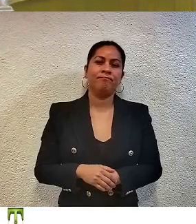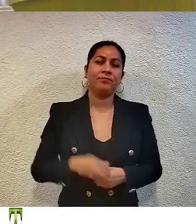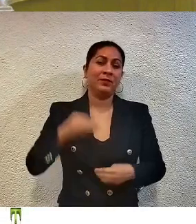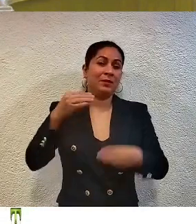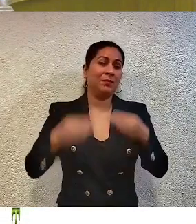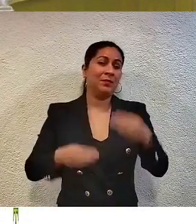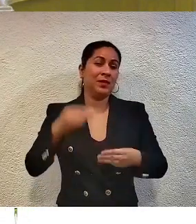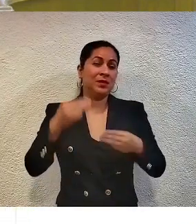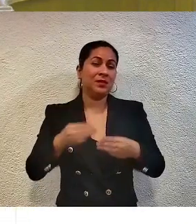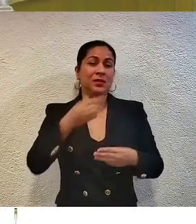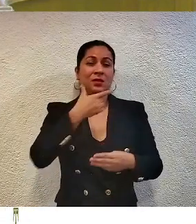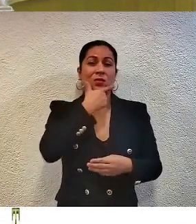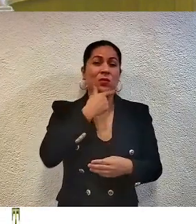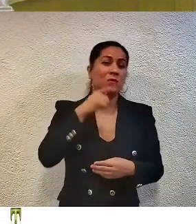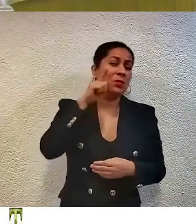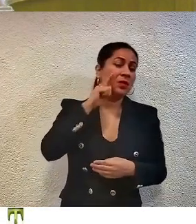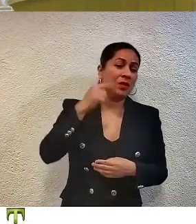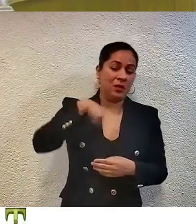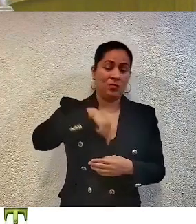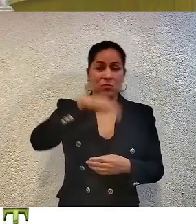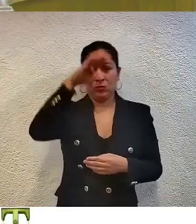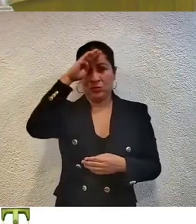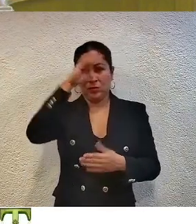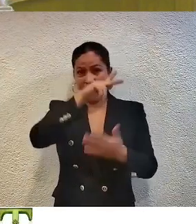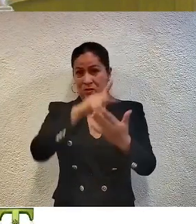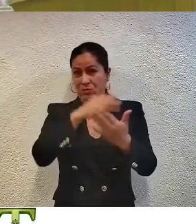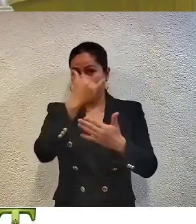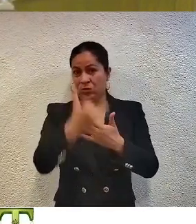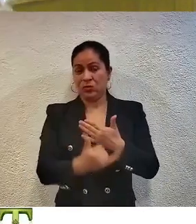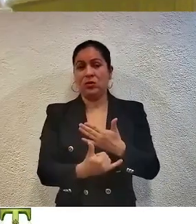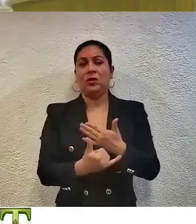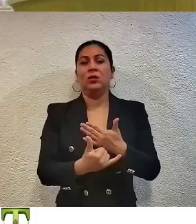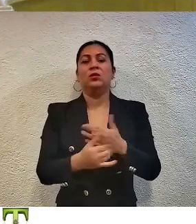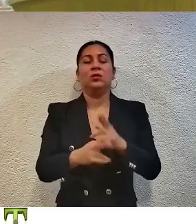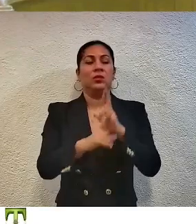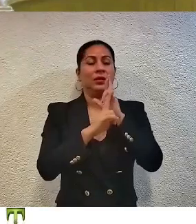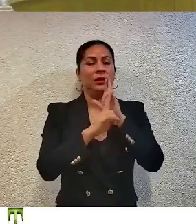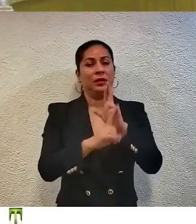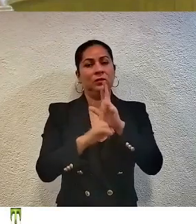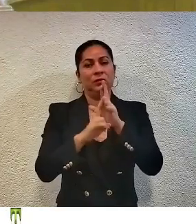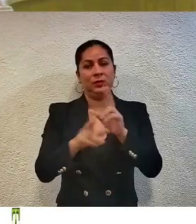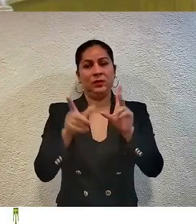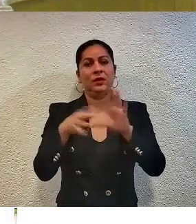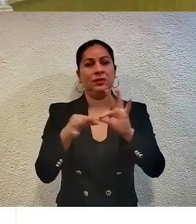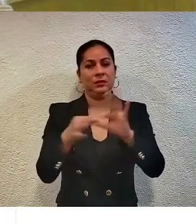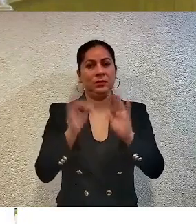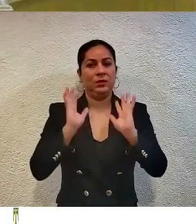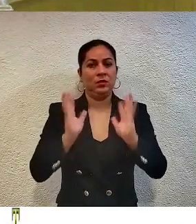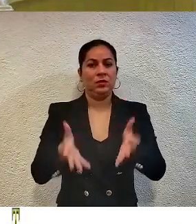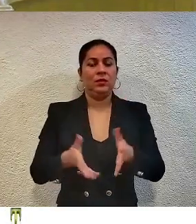Magistradas, magistrado, está nuestra consideración al proyecto de resolución del que se ha dado cuenta.